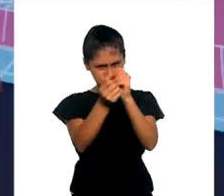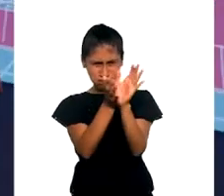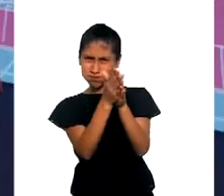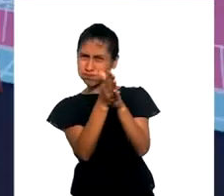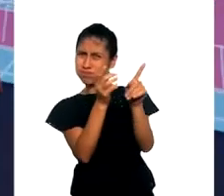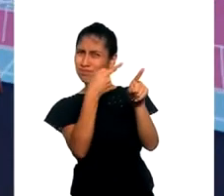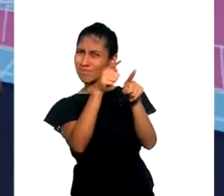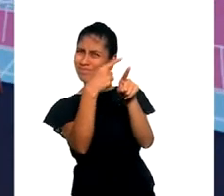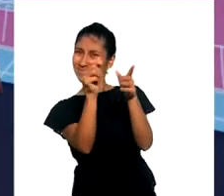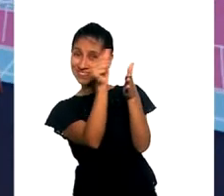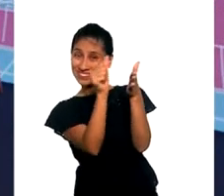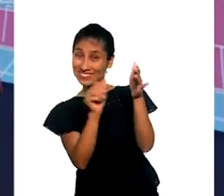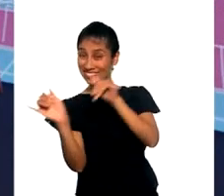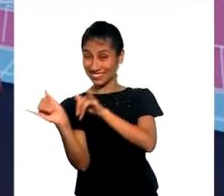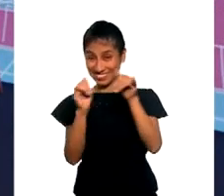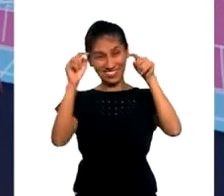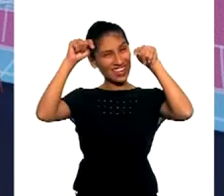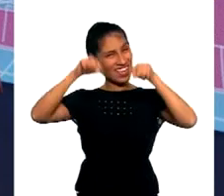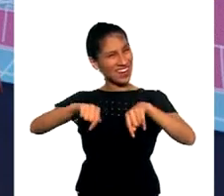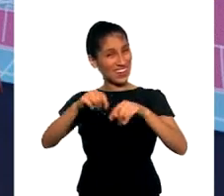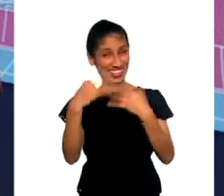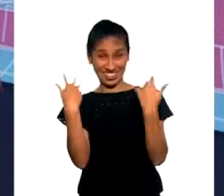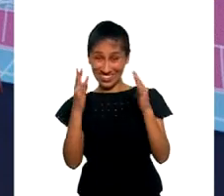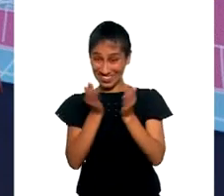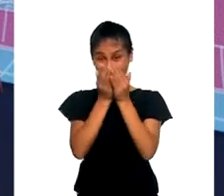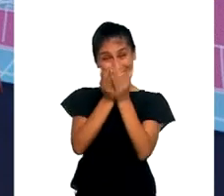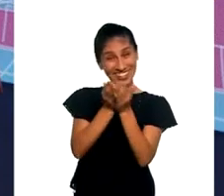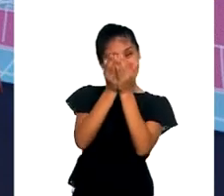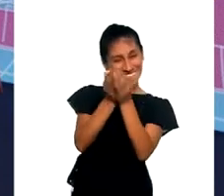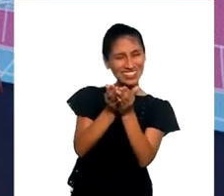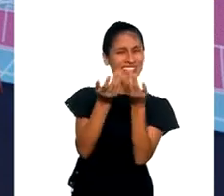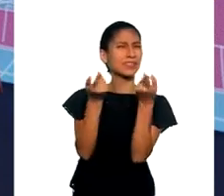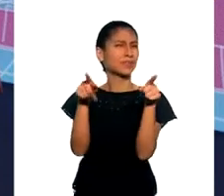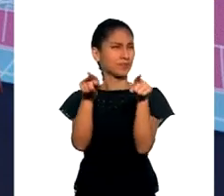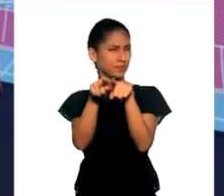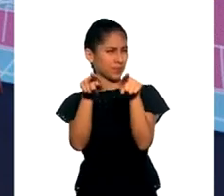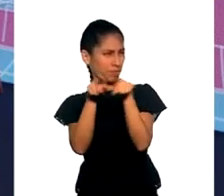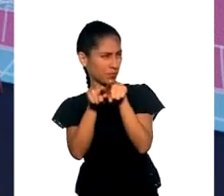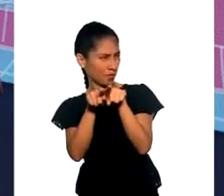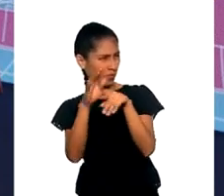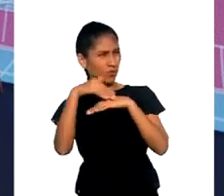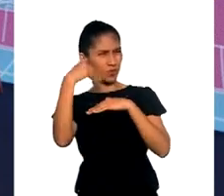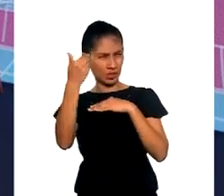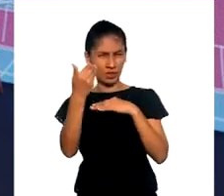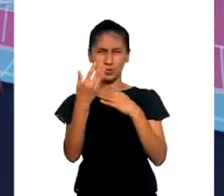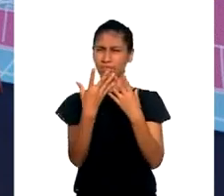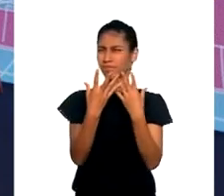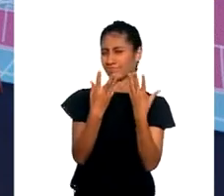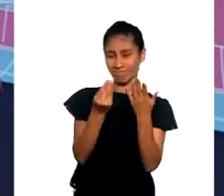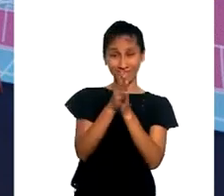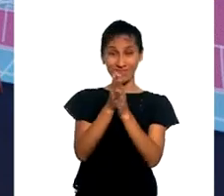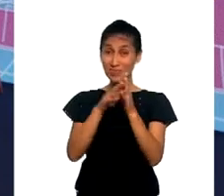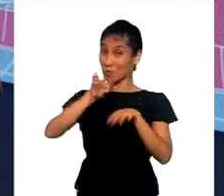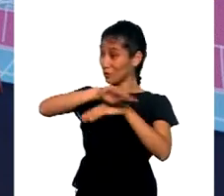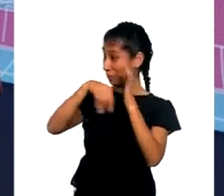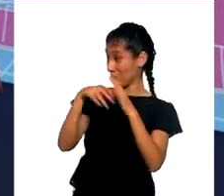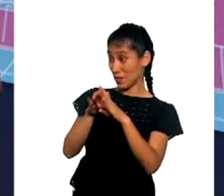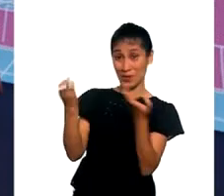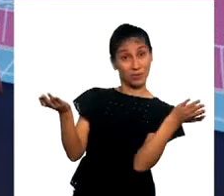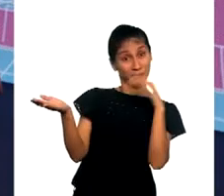así como hoy que elaboramos un barco y así pueden pasar muchos buenos momentos en